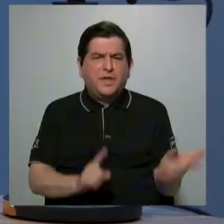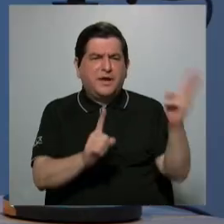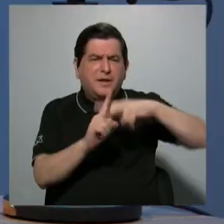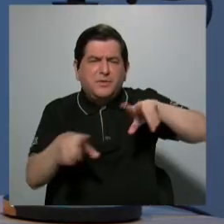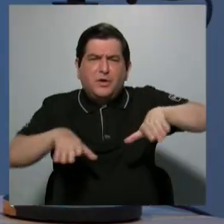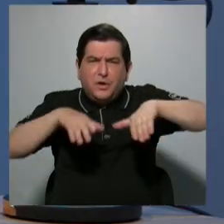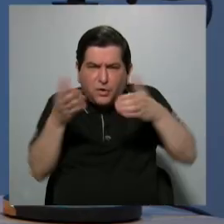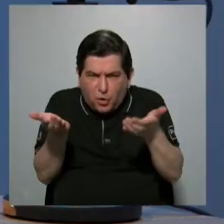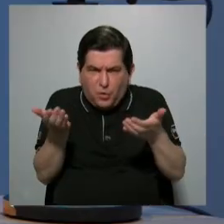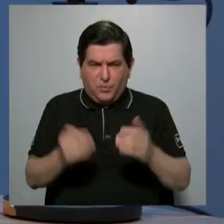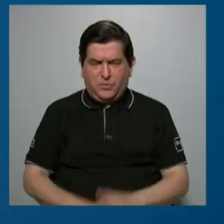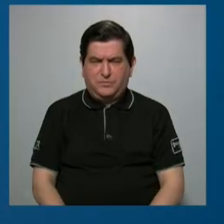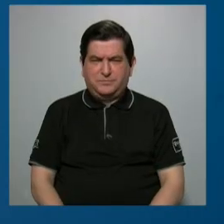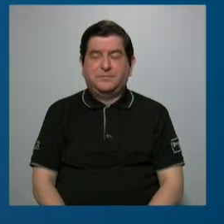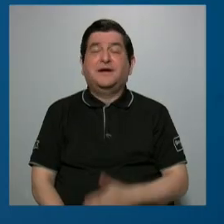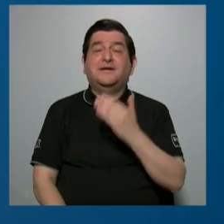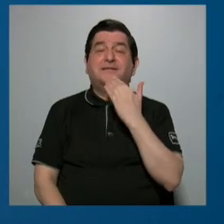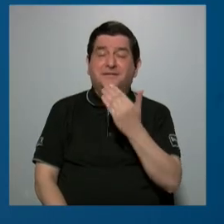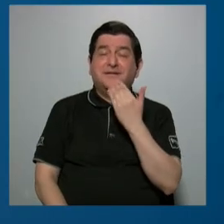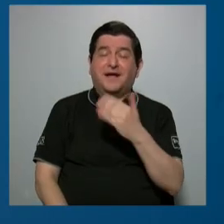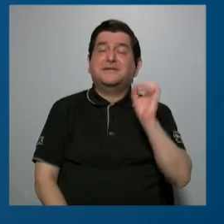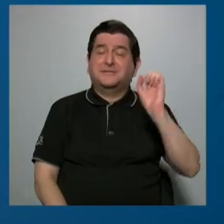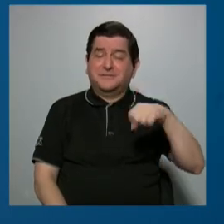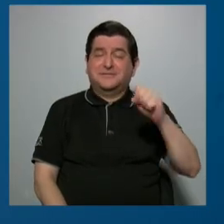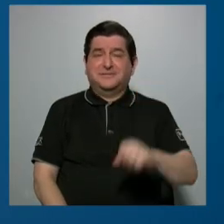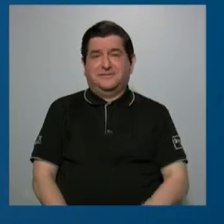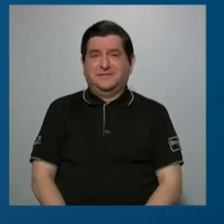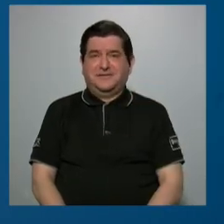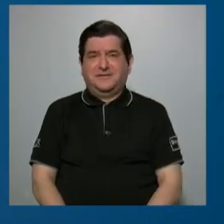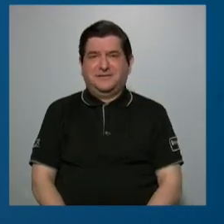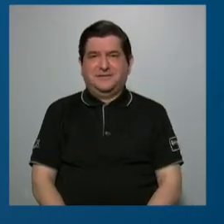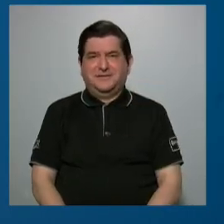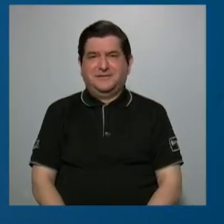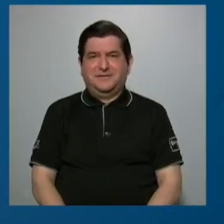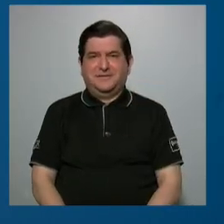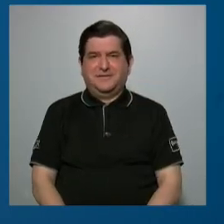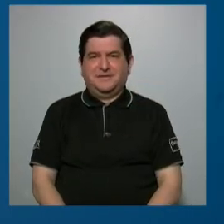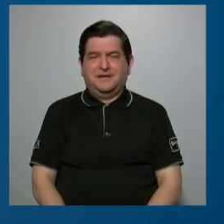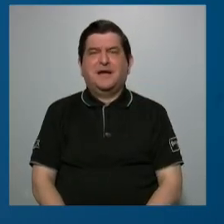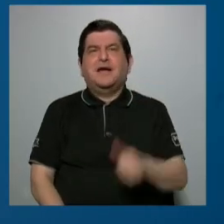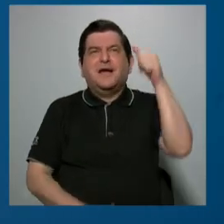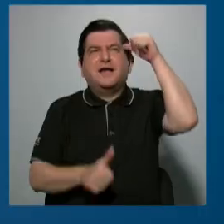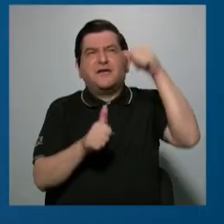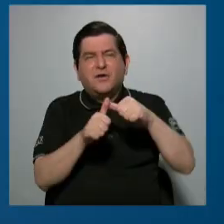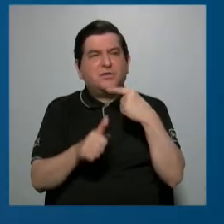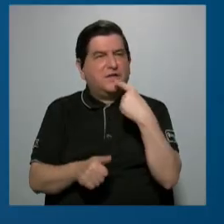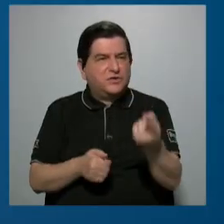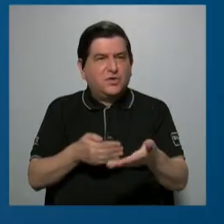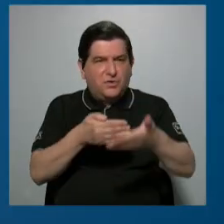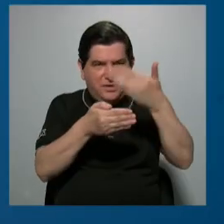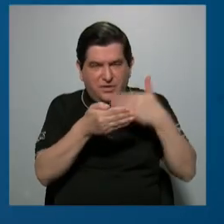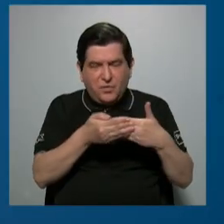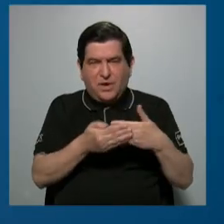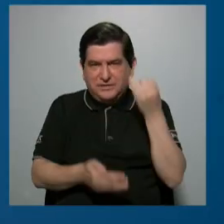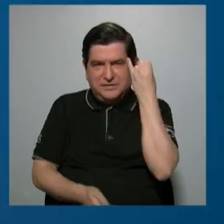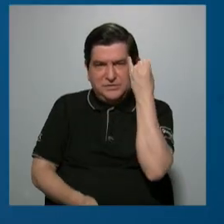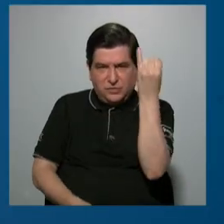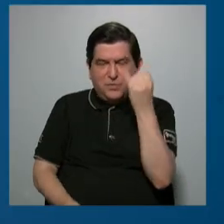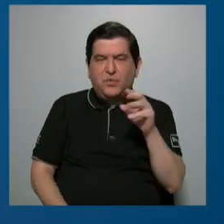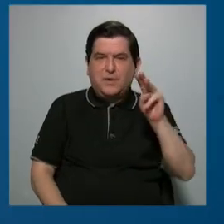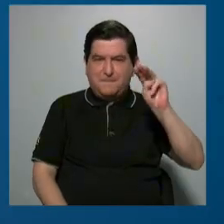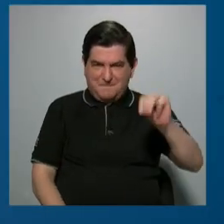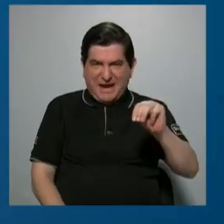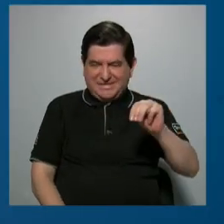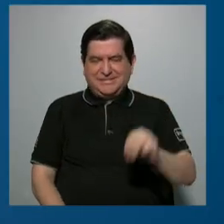favor, don Eduardo. Sí, muchas gracias. En efecto, sí, un poco, y también retomando un poco las ideas que Marcela